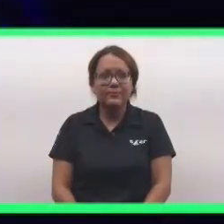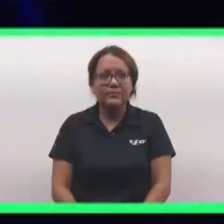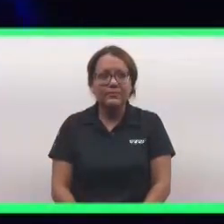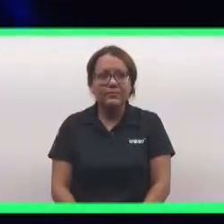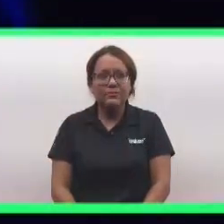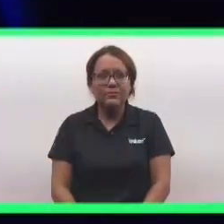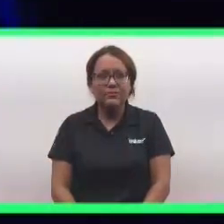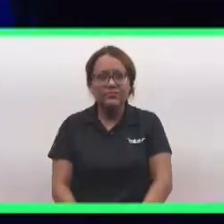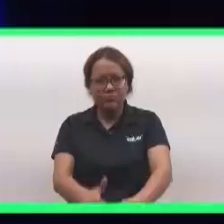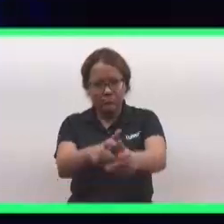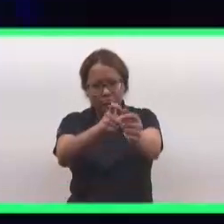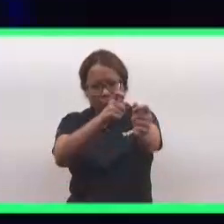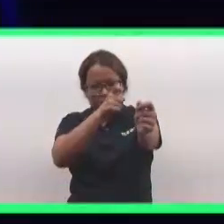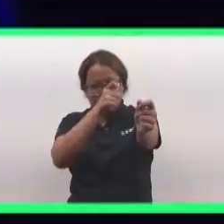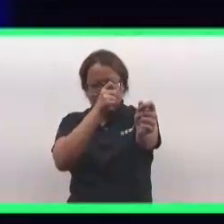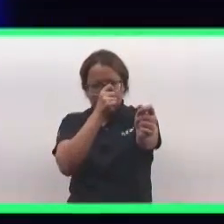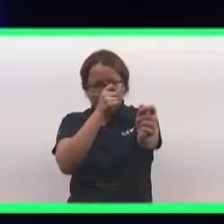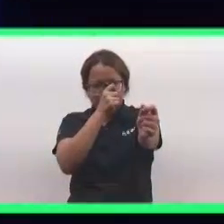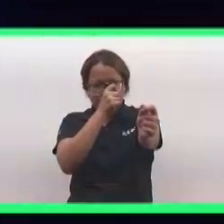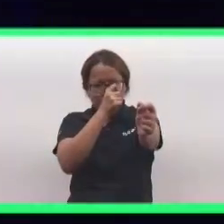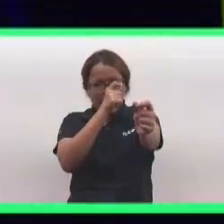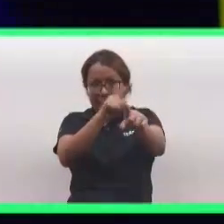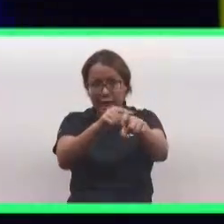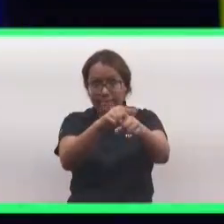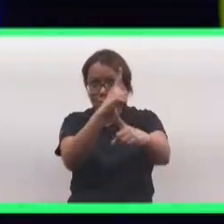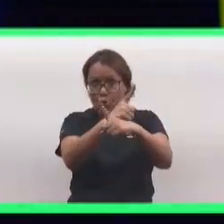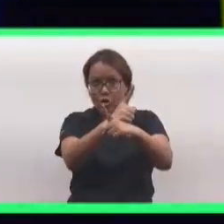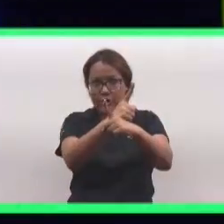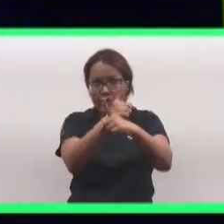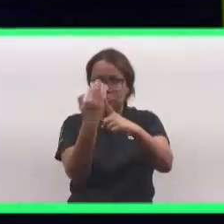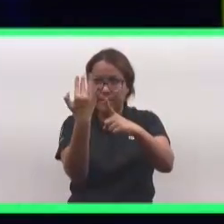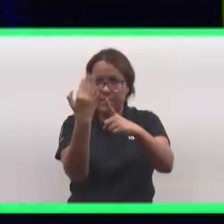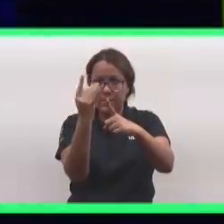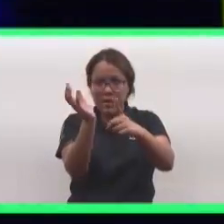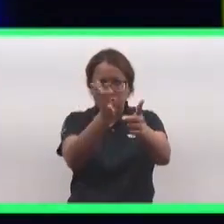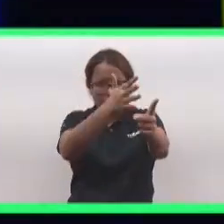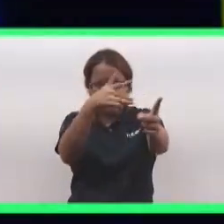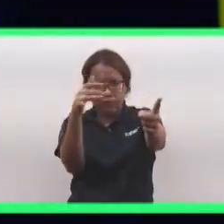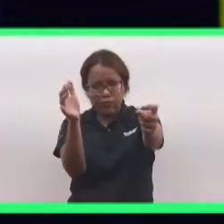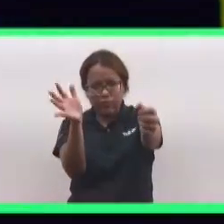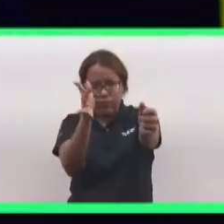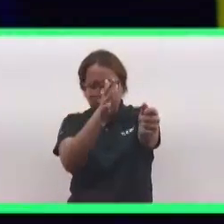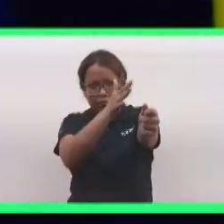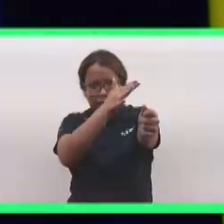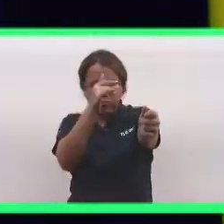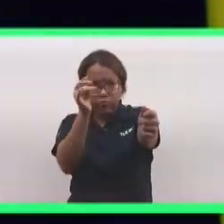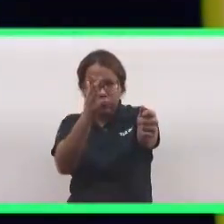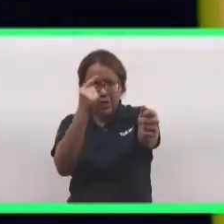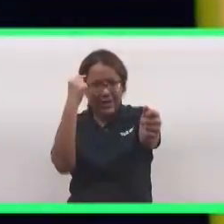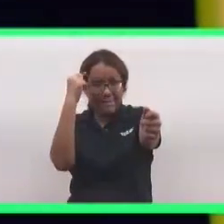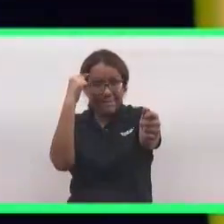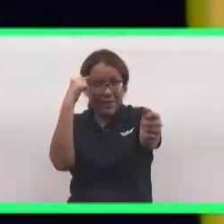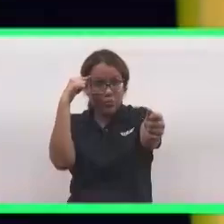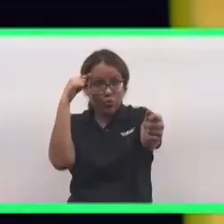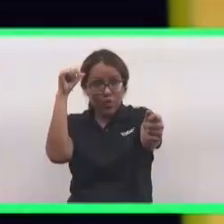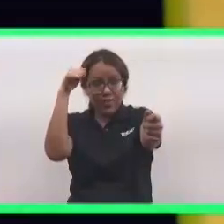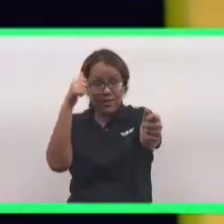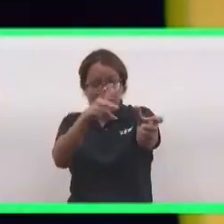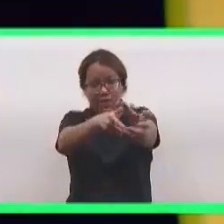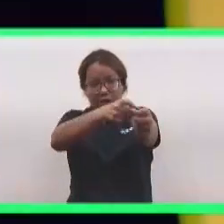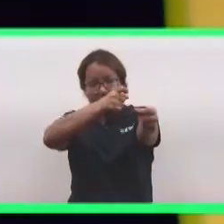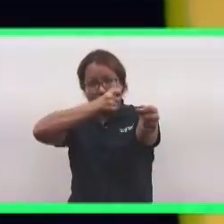Están esperando el tiempo correcto, la corriente de aire correcta, hacen sus ajustes,